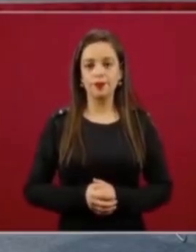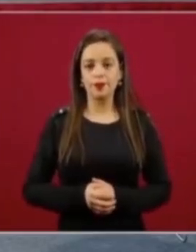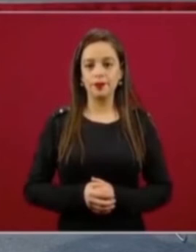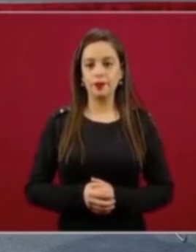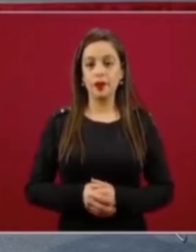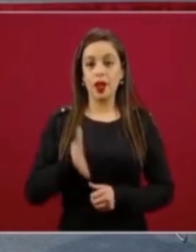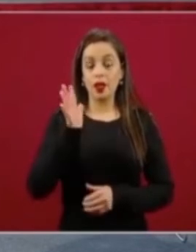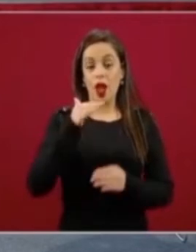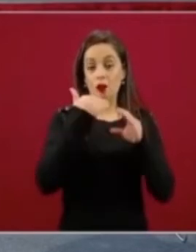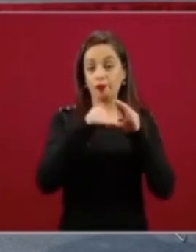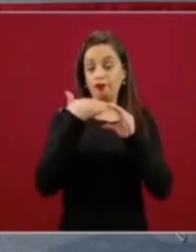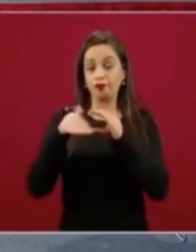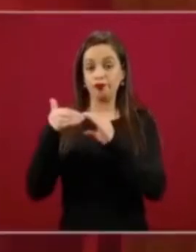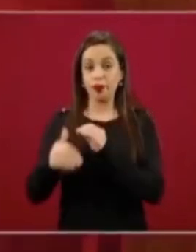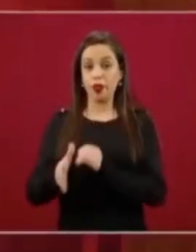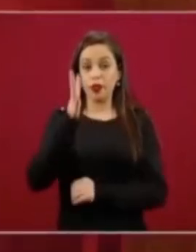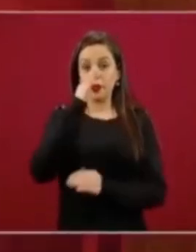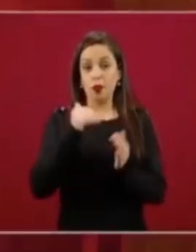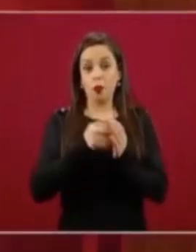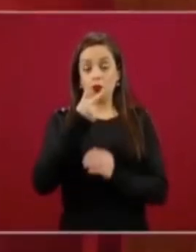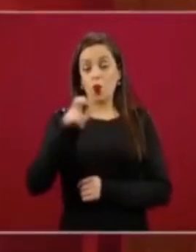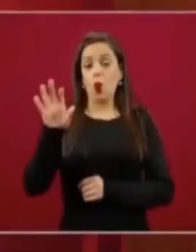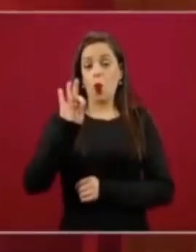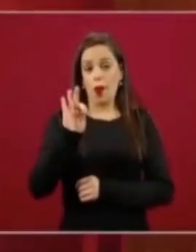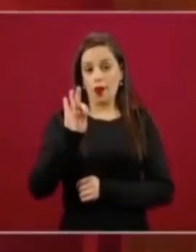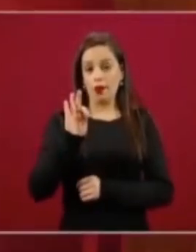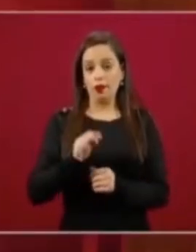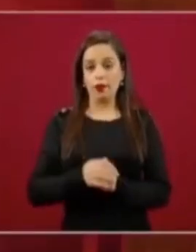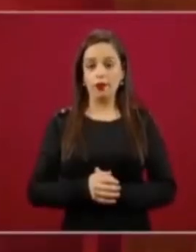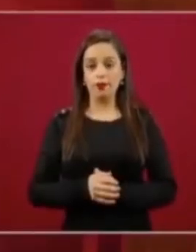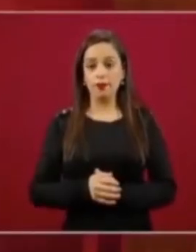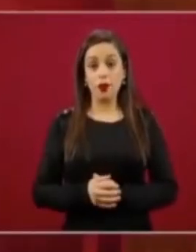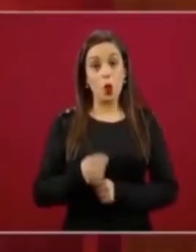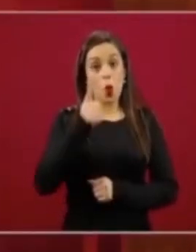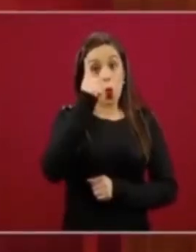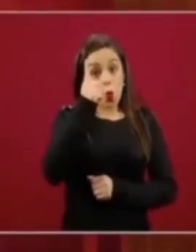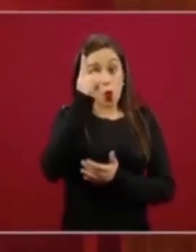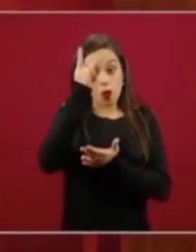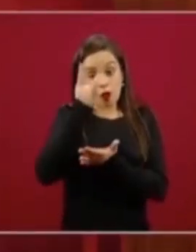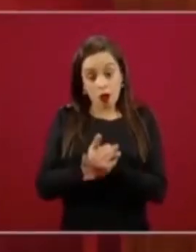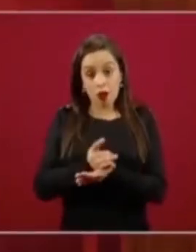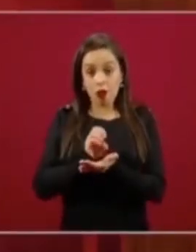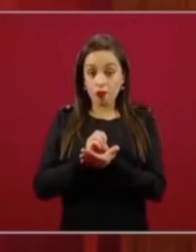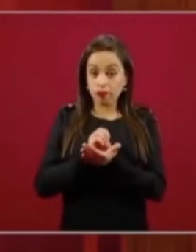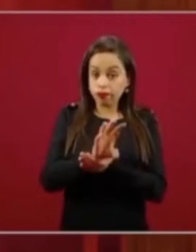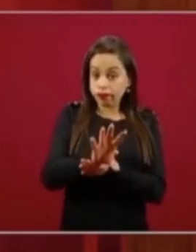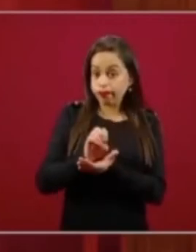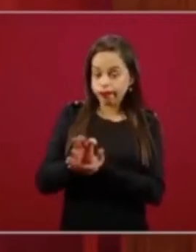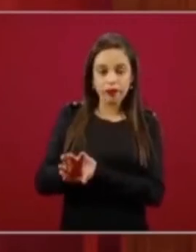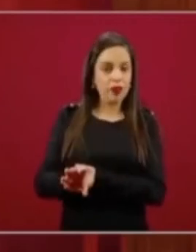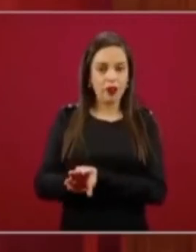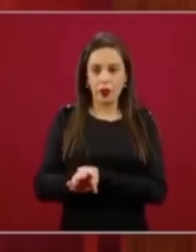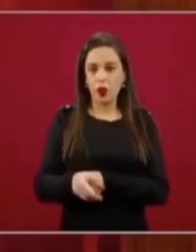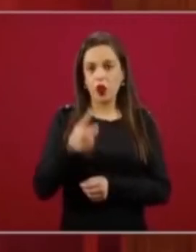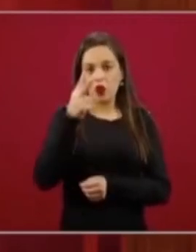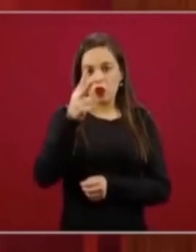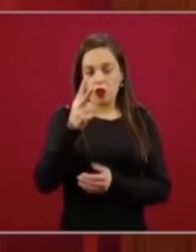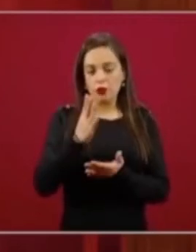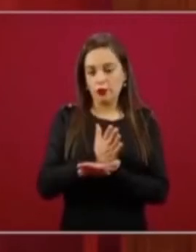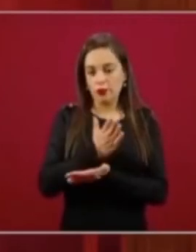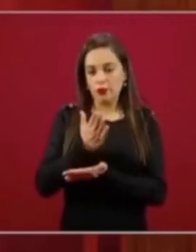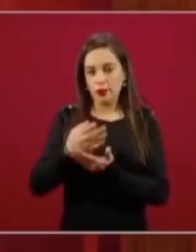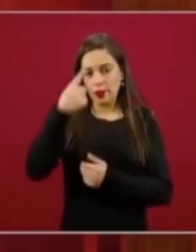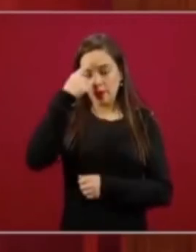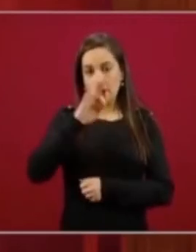se depositaron 5.240 y quiero insistir que no en un solo depósito, sino en dos, para que se puedan identificar en